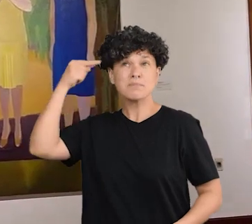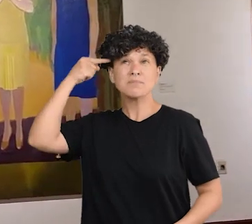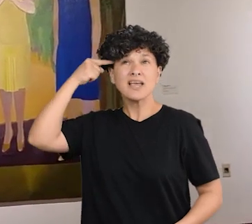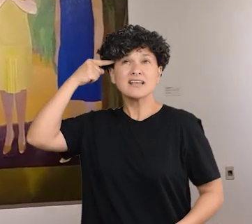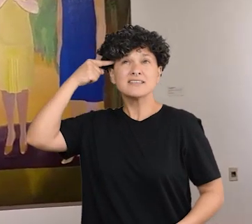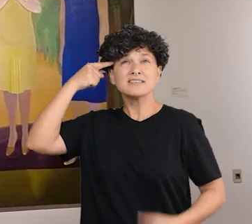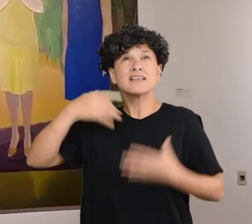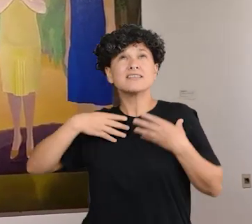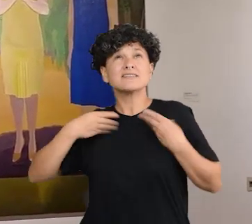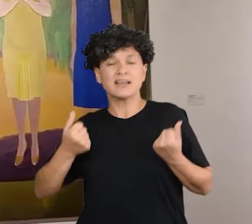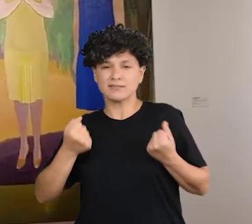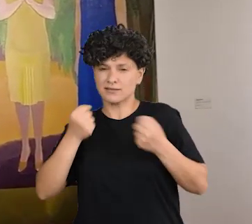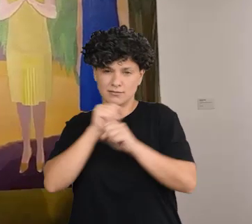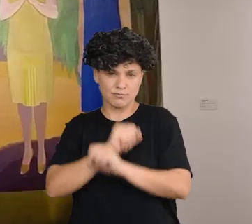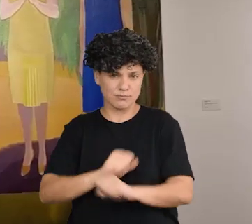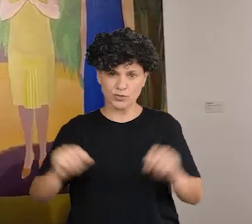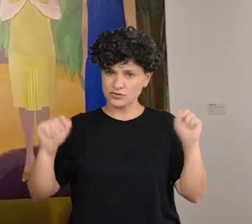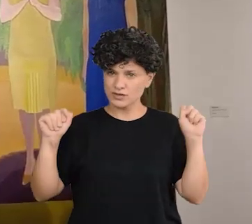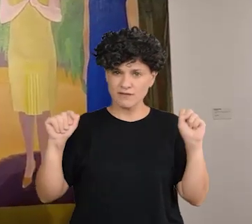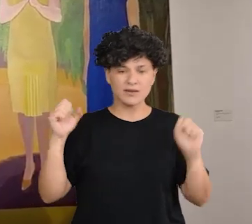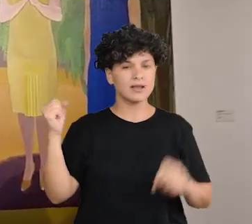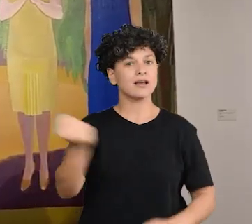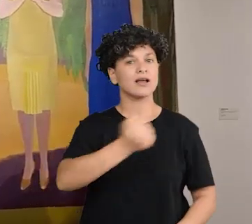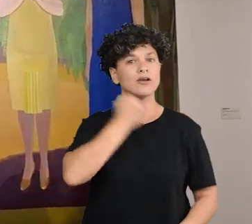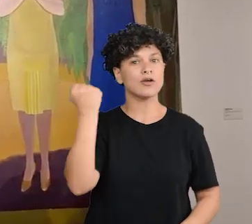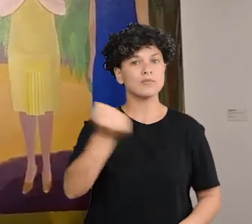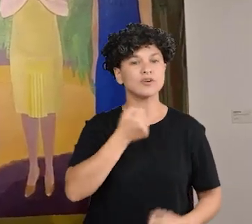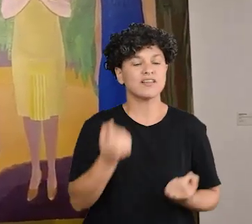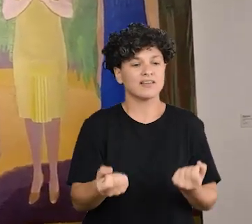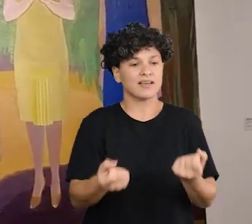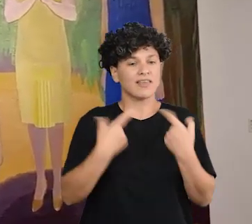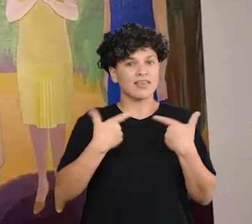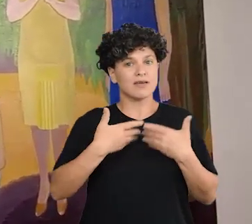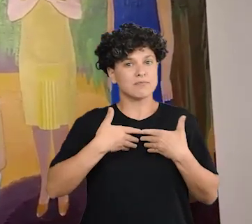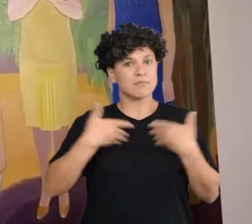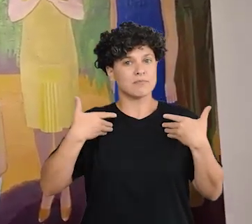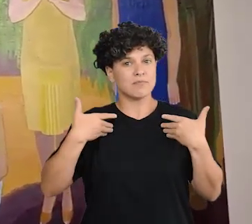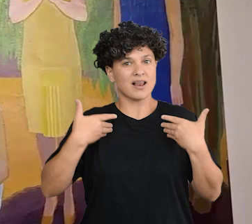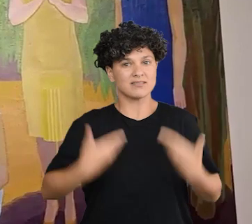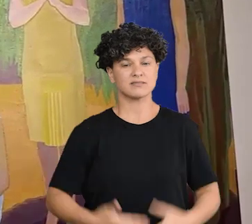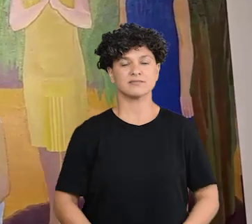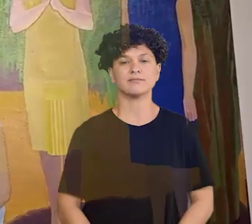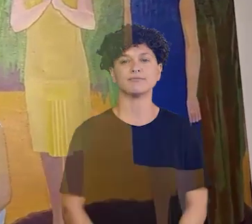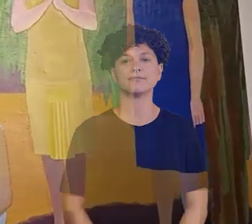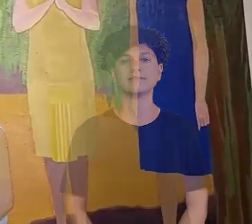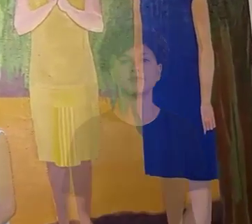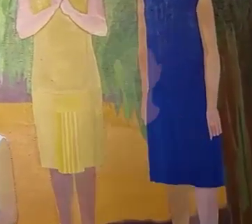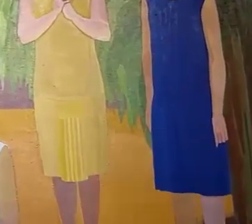Lo dejamos ahí. Si nos regocija, alcanza.